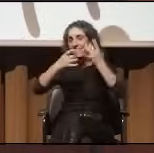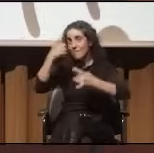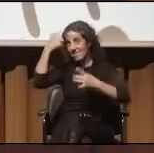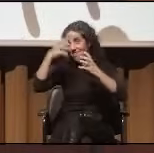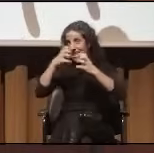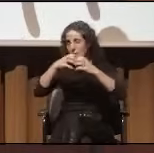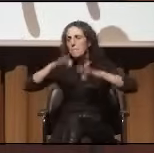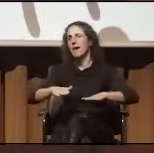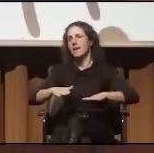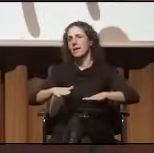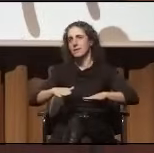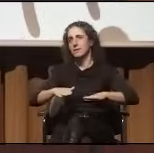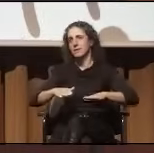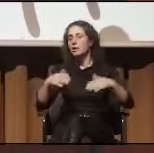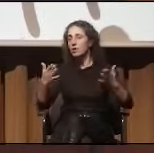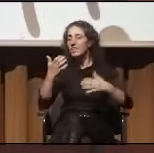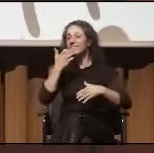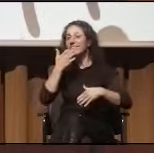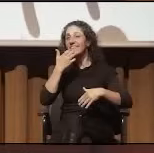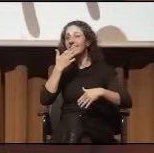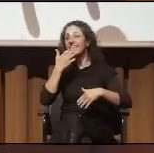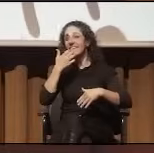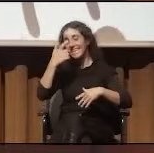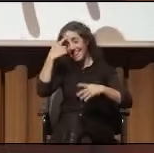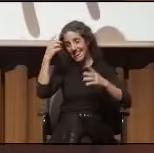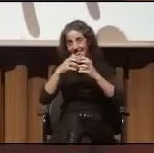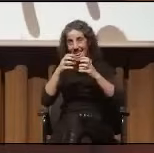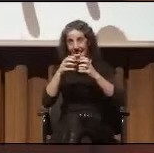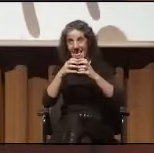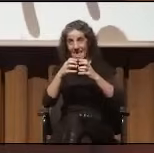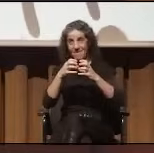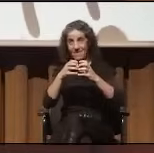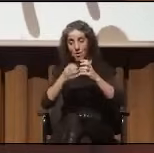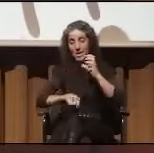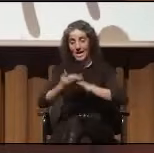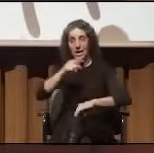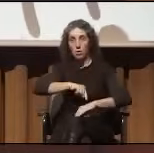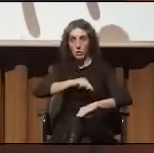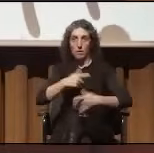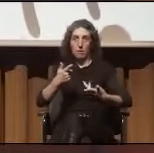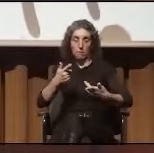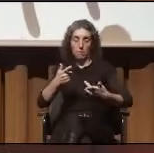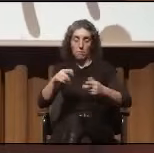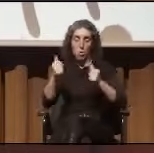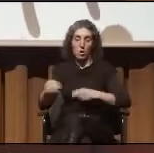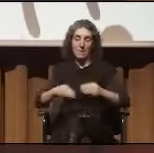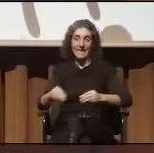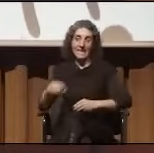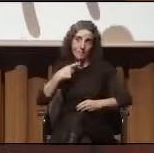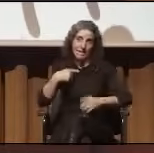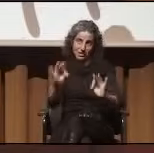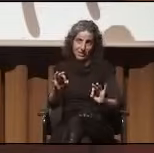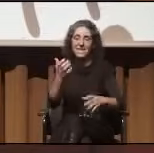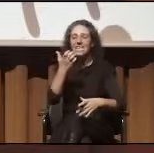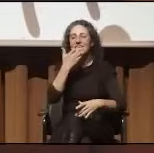si el cerebro fuera el productor de la conciencia, que es la asunción que tiene el modelo materialista que nos hemos creído, nos han vendido, si el cerebro